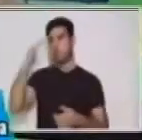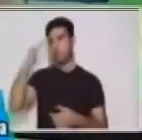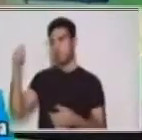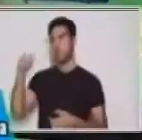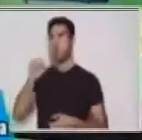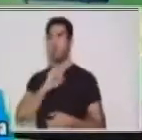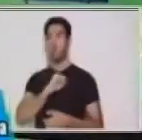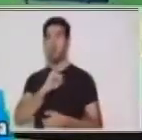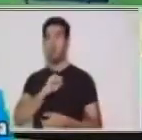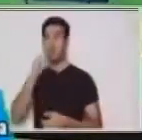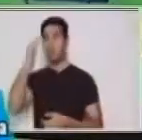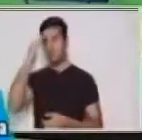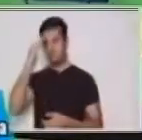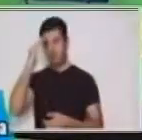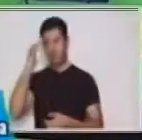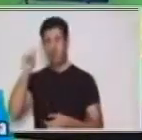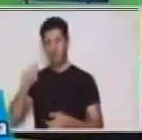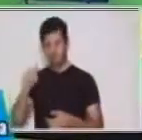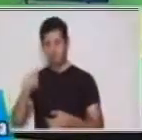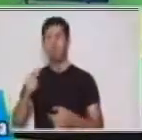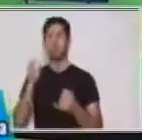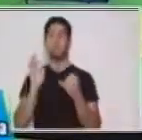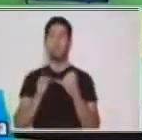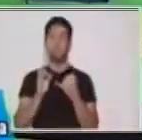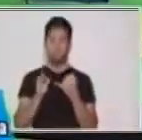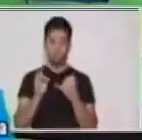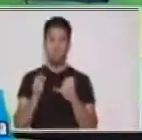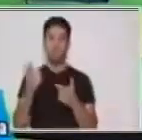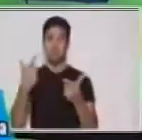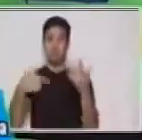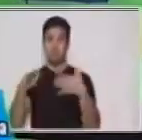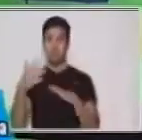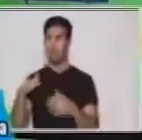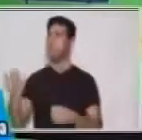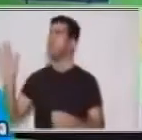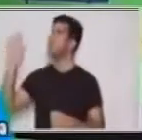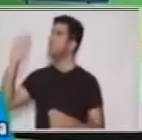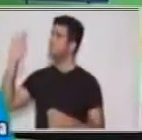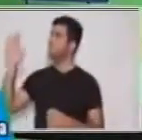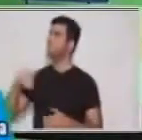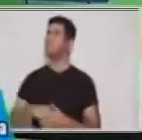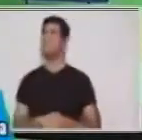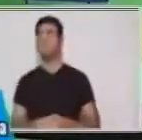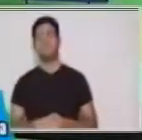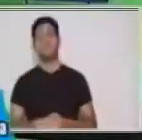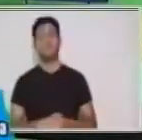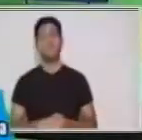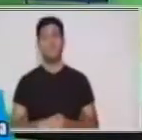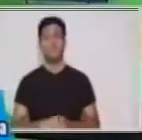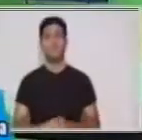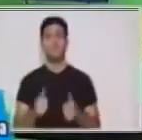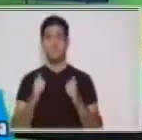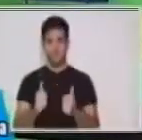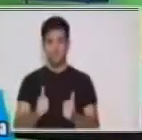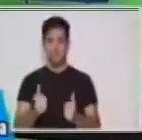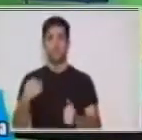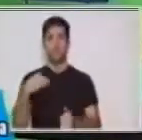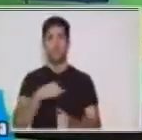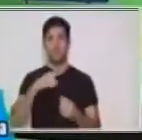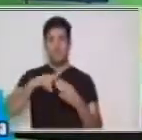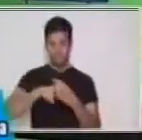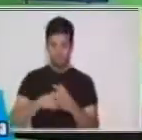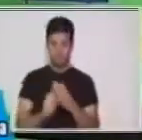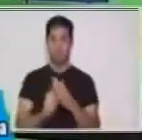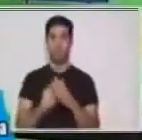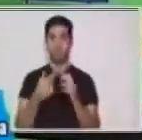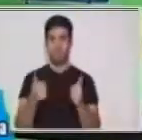compañero Pablo, quien está con la interpretación de lengua de señas. Gracias, Pablo. Estamos listos ahora.